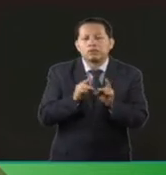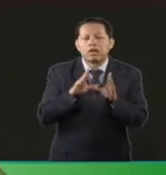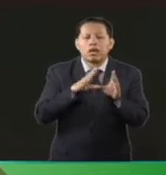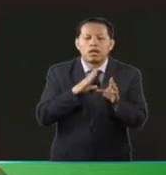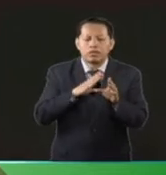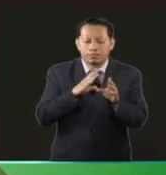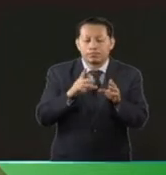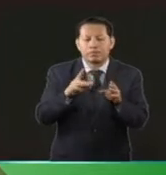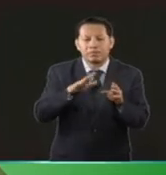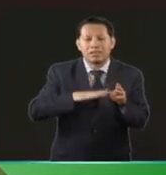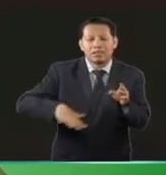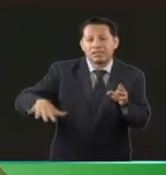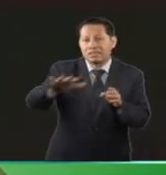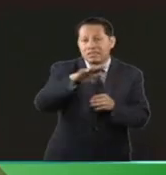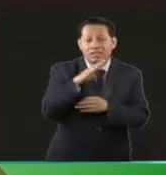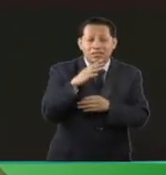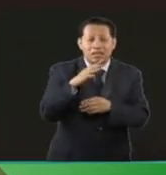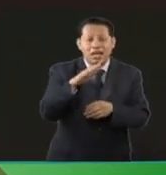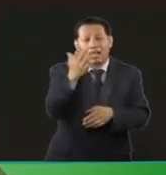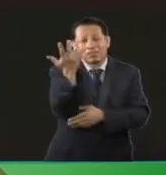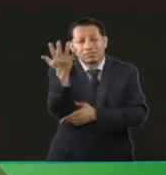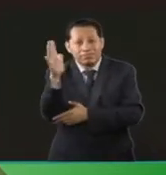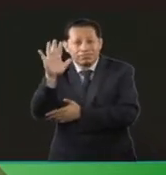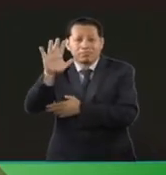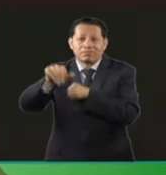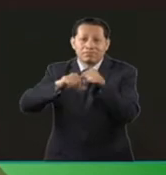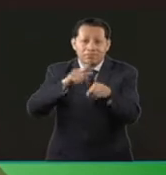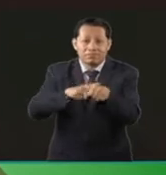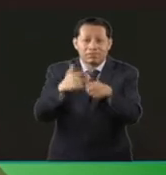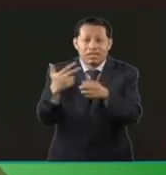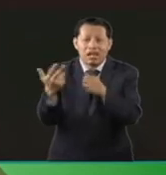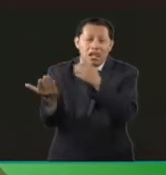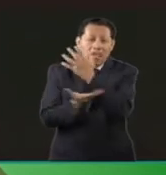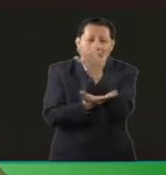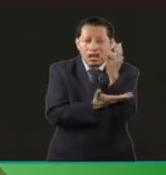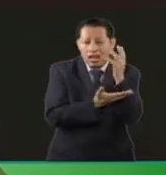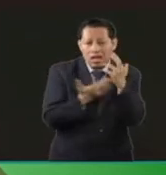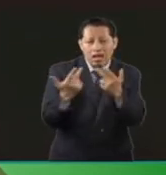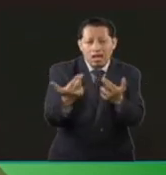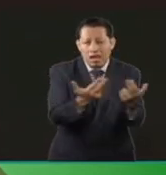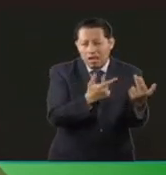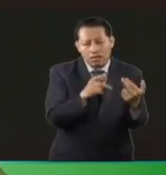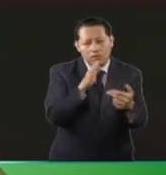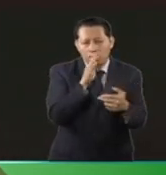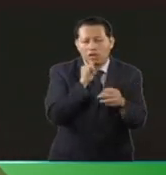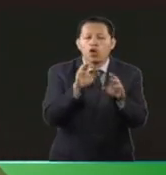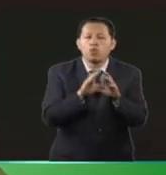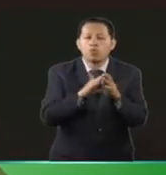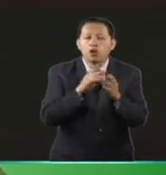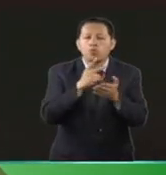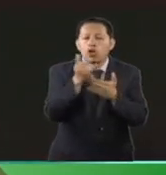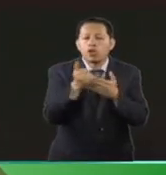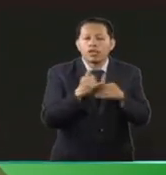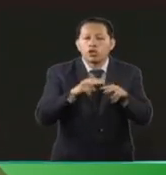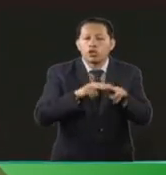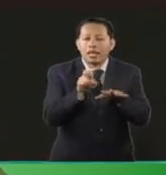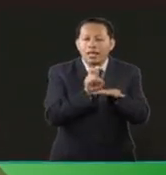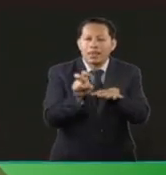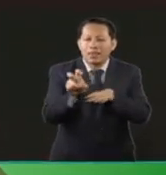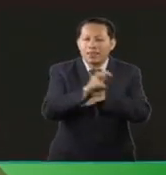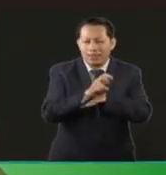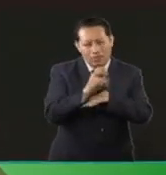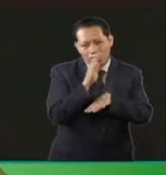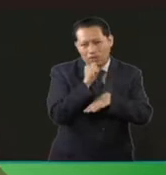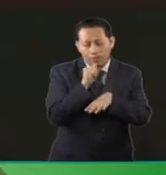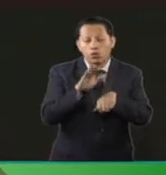de devastación ambiental como lo hemos visto en el el proyecto del tren Maya todo ejercicio de desarrollo debe